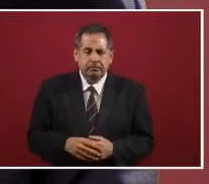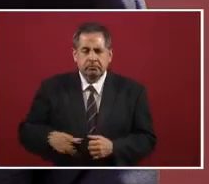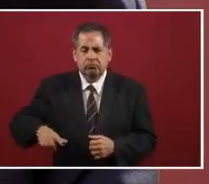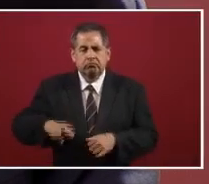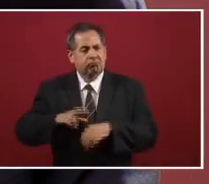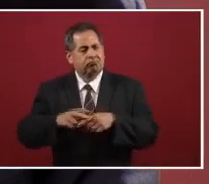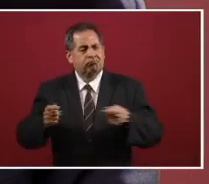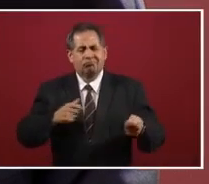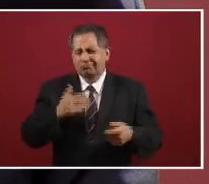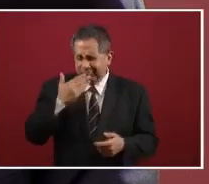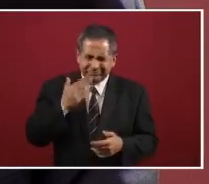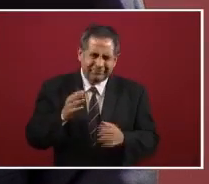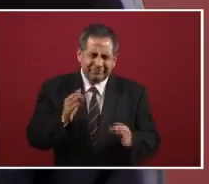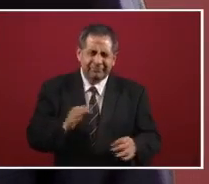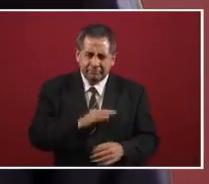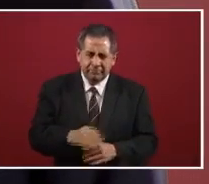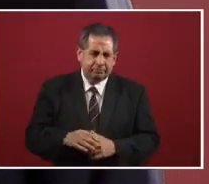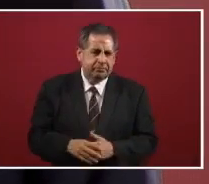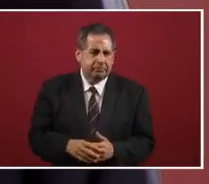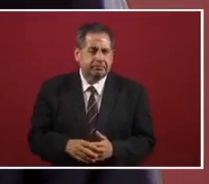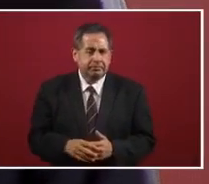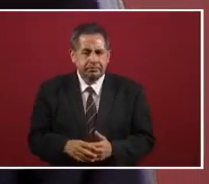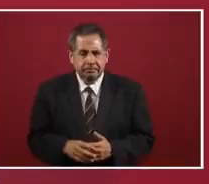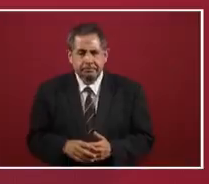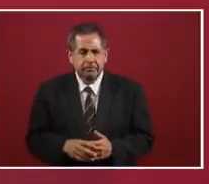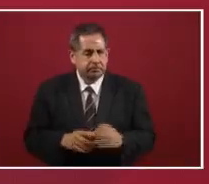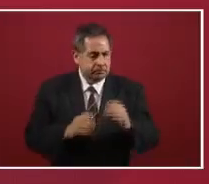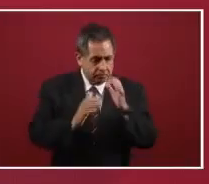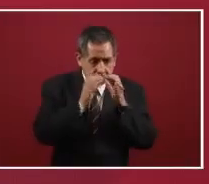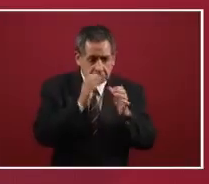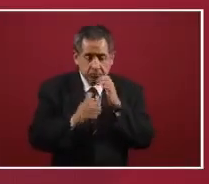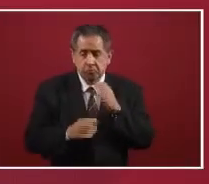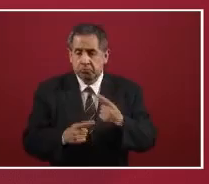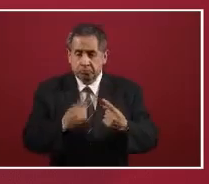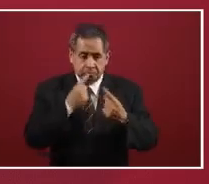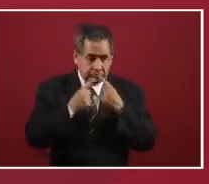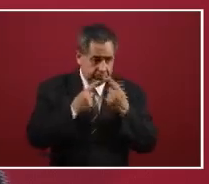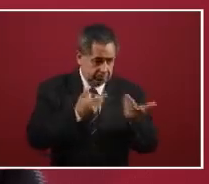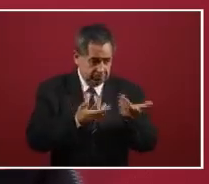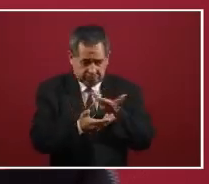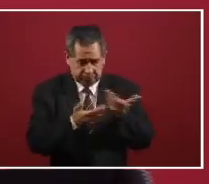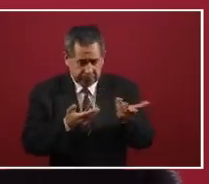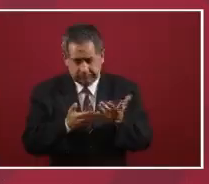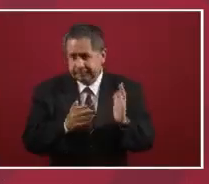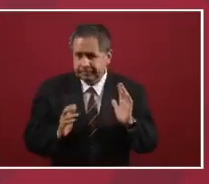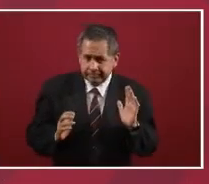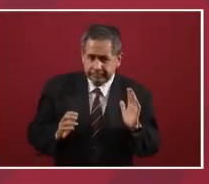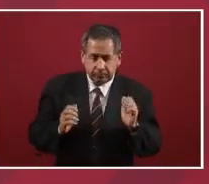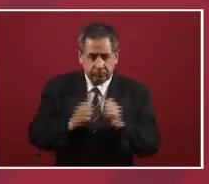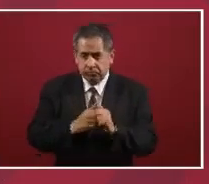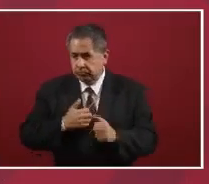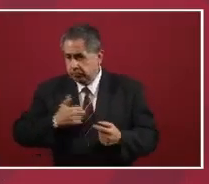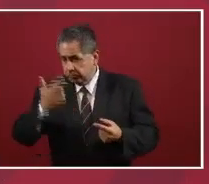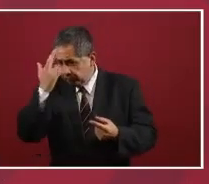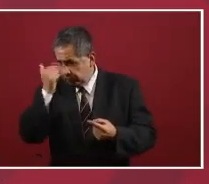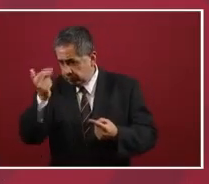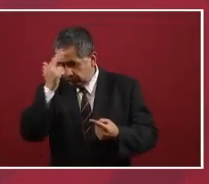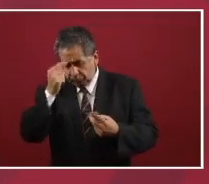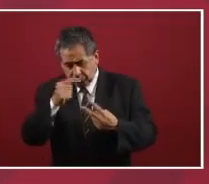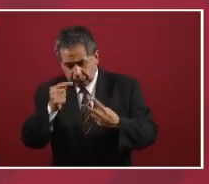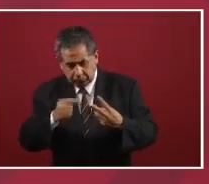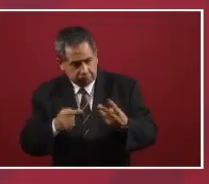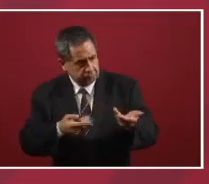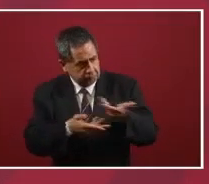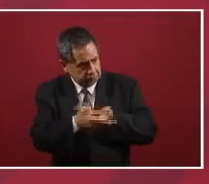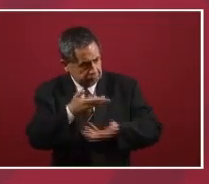gobernar de esa manera. Sí, hay diálogo, sí, hay argumentos,